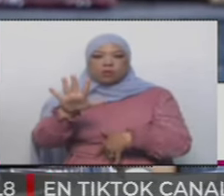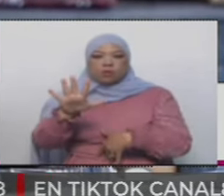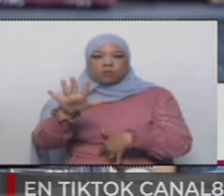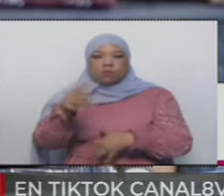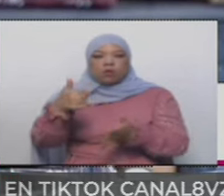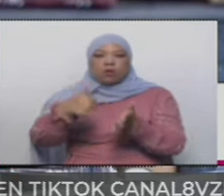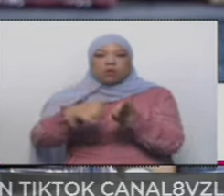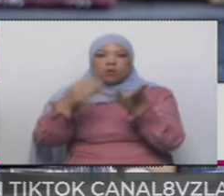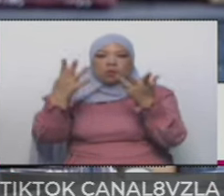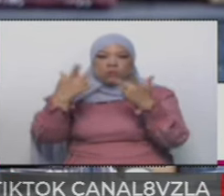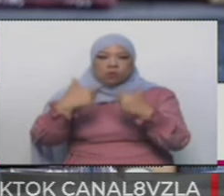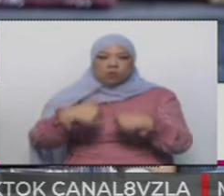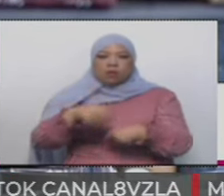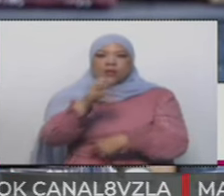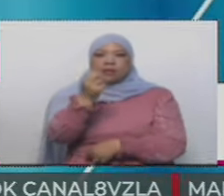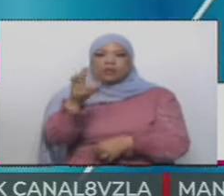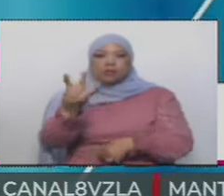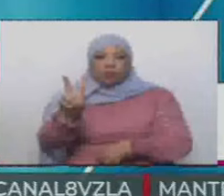910561-02,